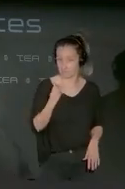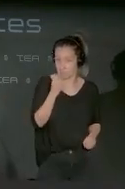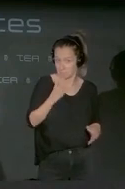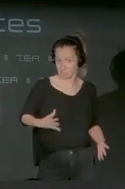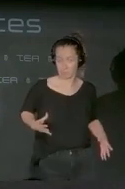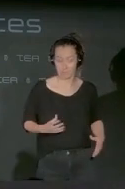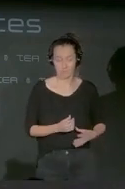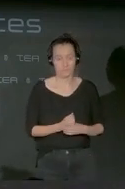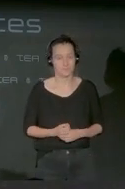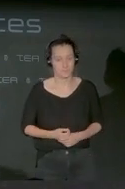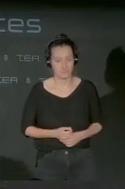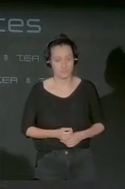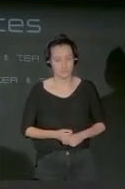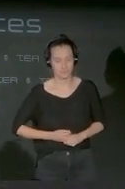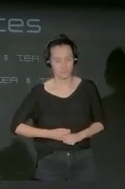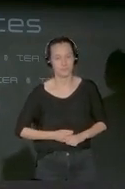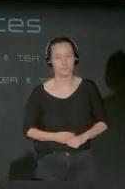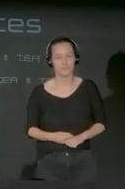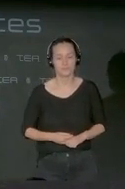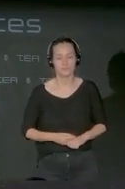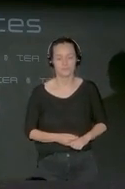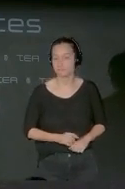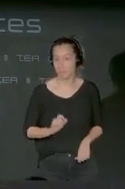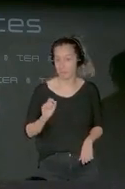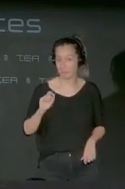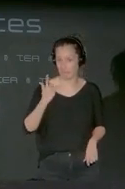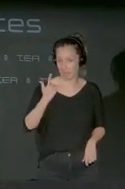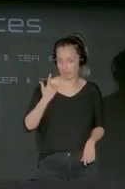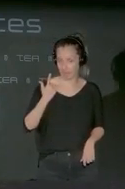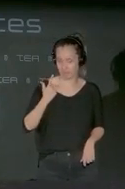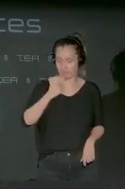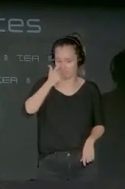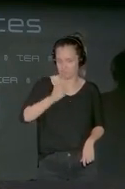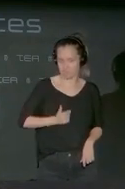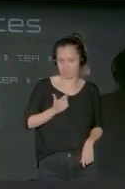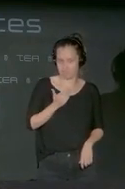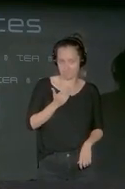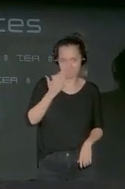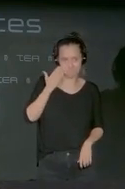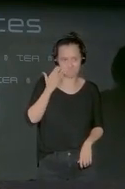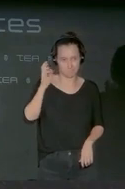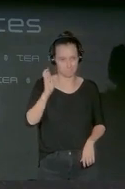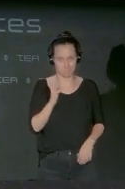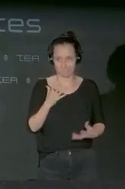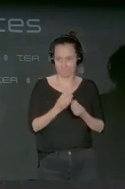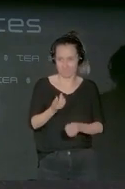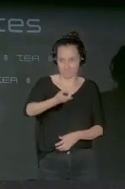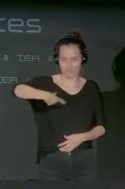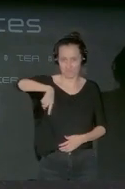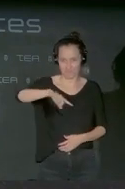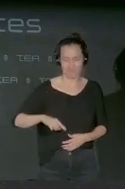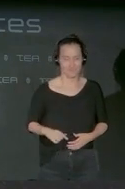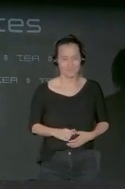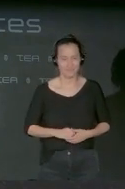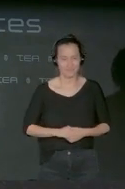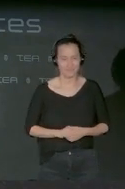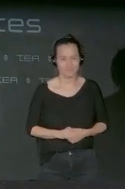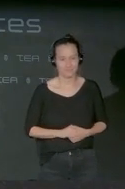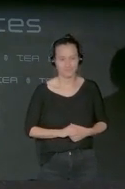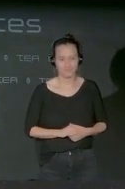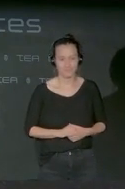First of all, I just wanted to say I'm delighted to be here, and actually that fits in with your question. We're here, that's a remarkable